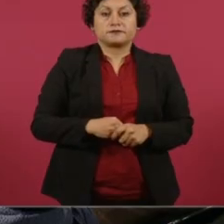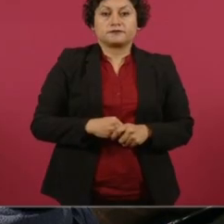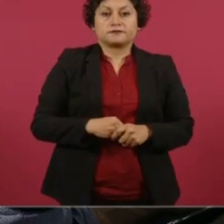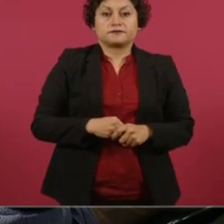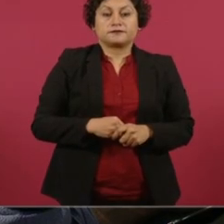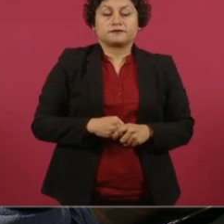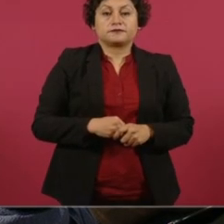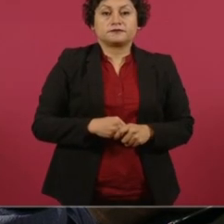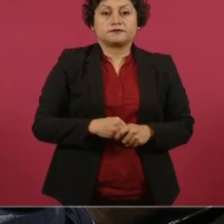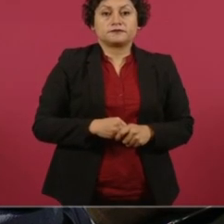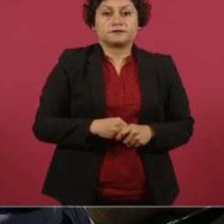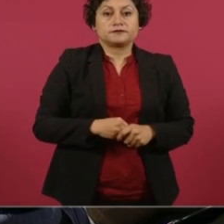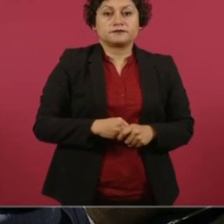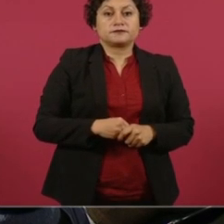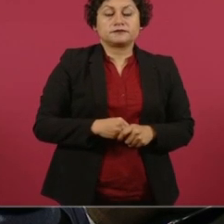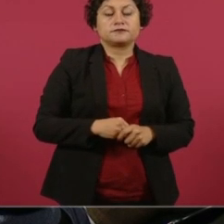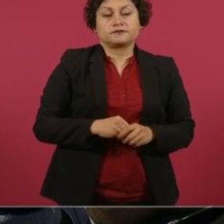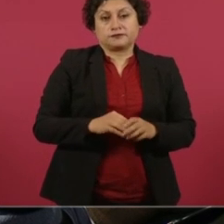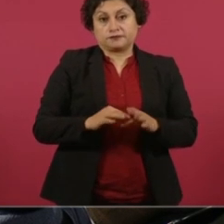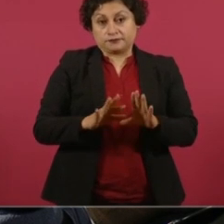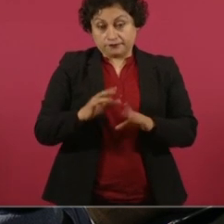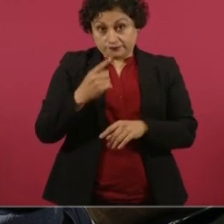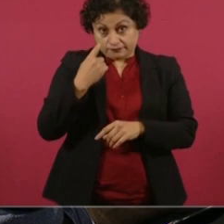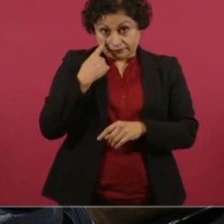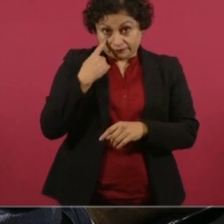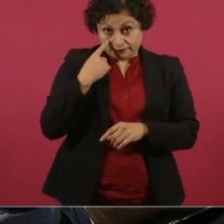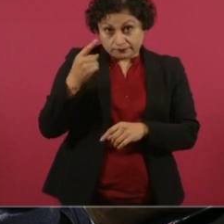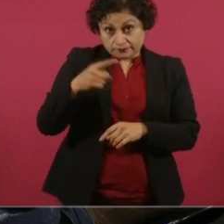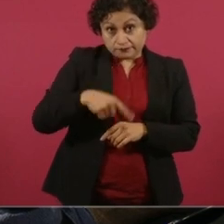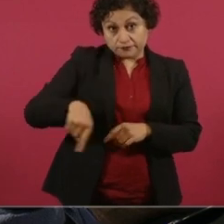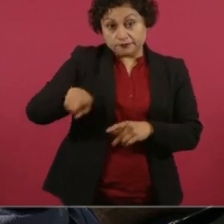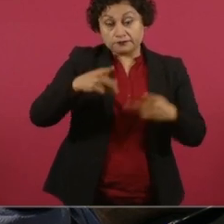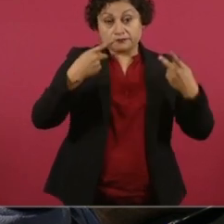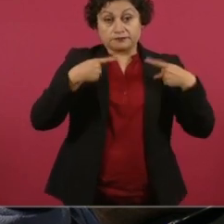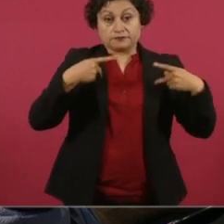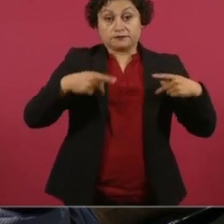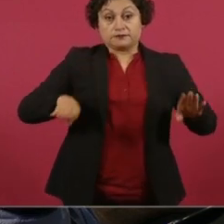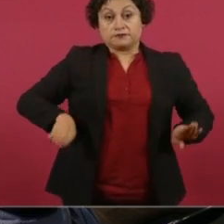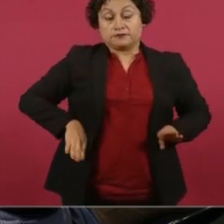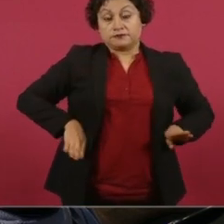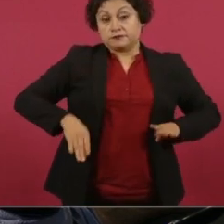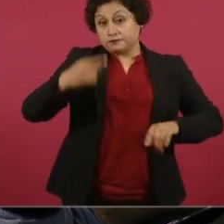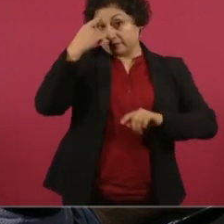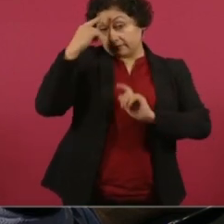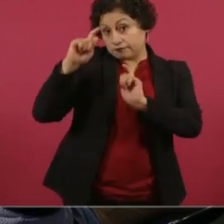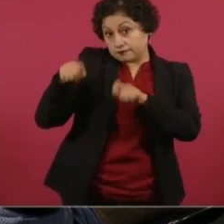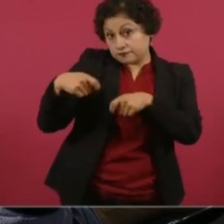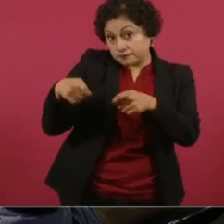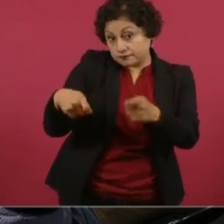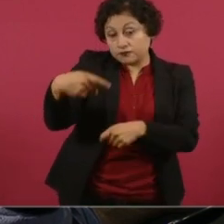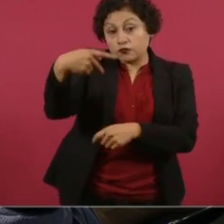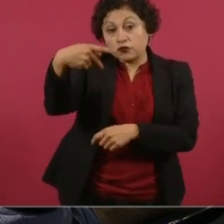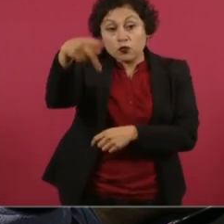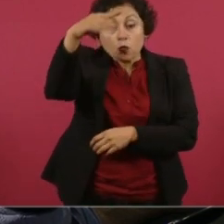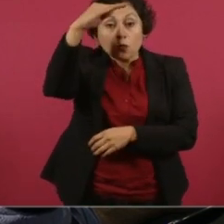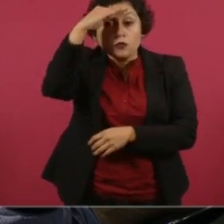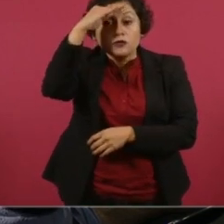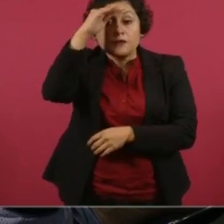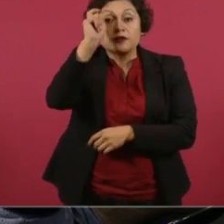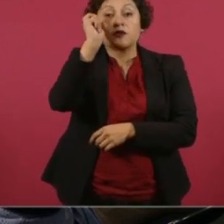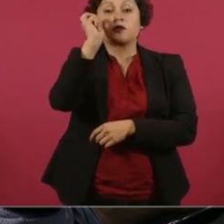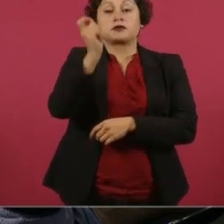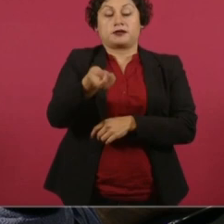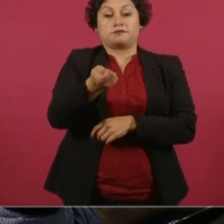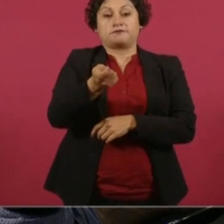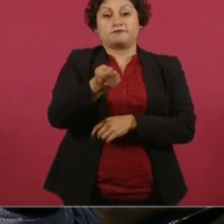para los conservadores, piensan que la democracia se agota, llega